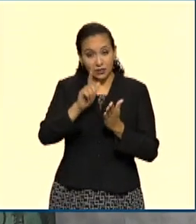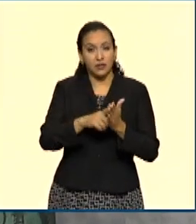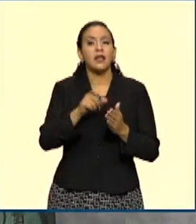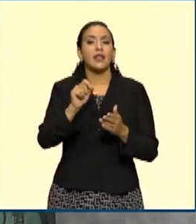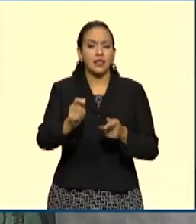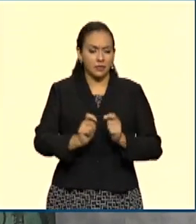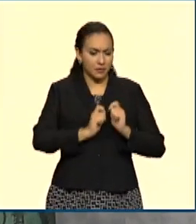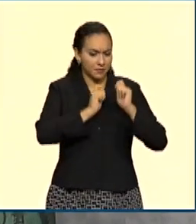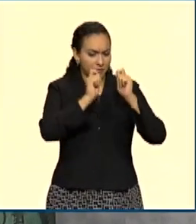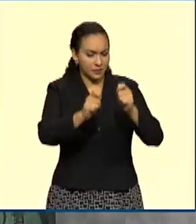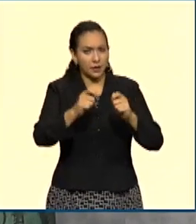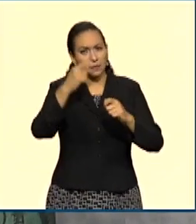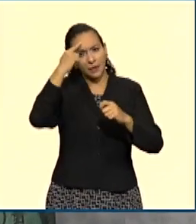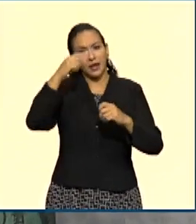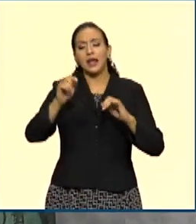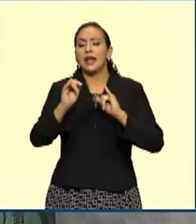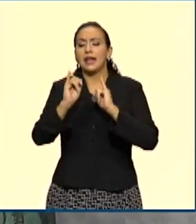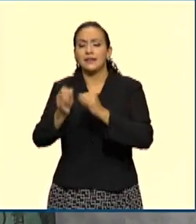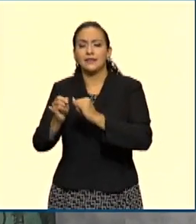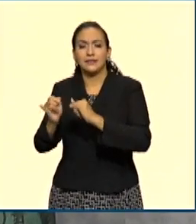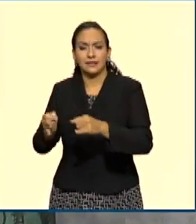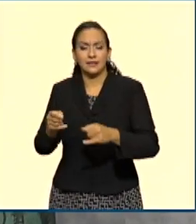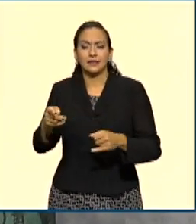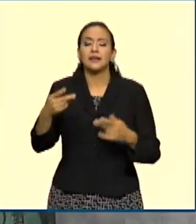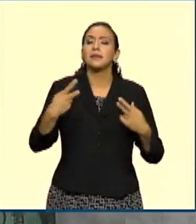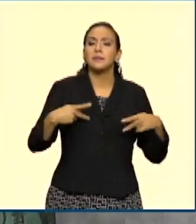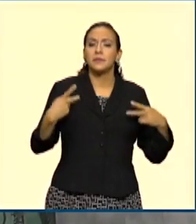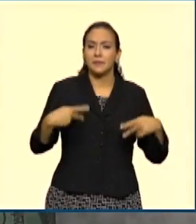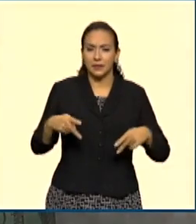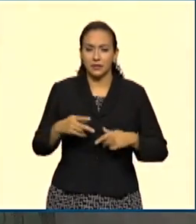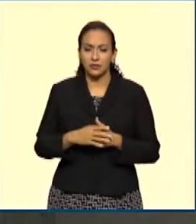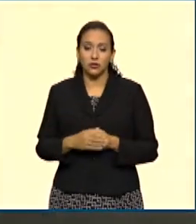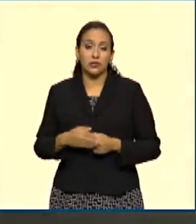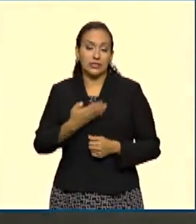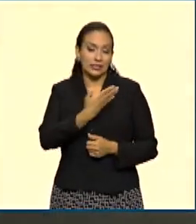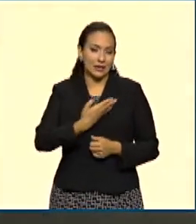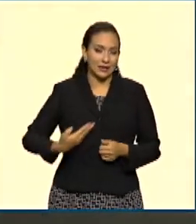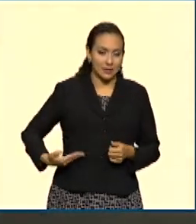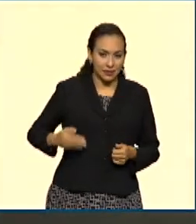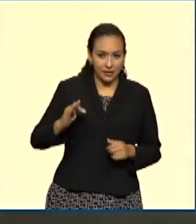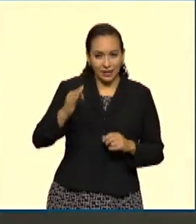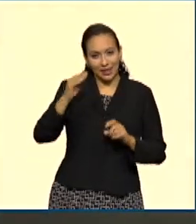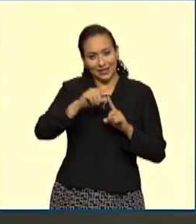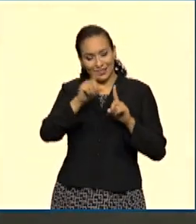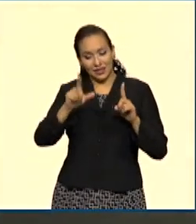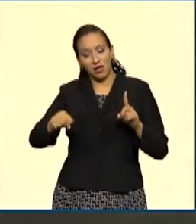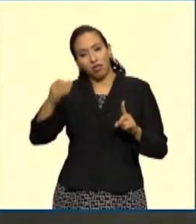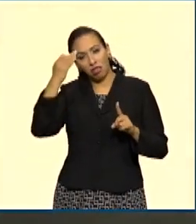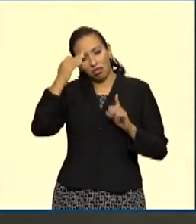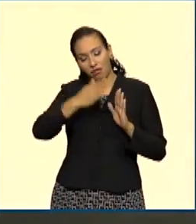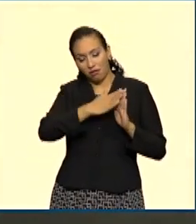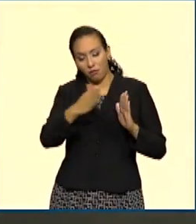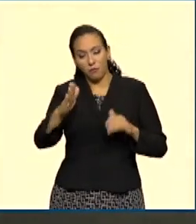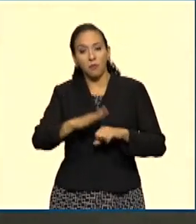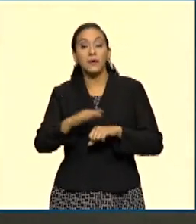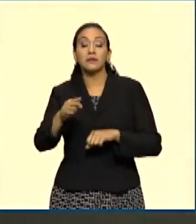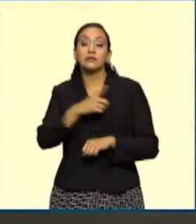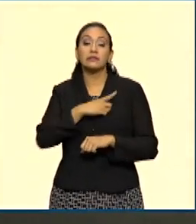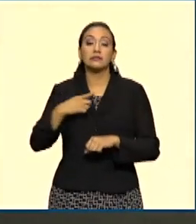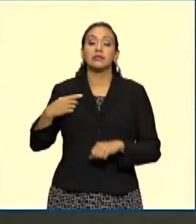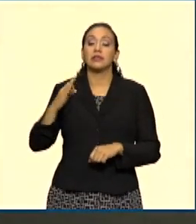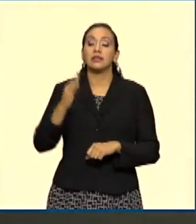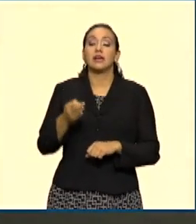para convocar por sí misma o a petición del Ejecutivo Federal a un periodo extraordinario, petición que debe ser aprobada por